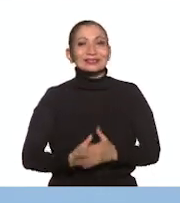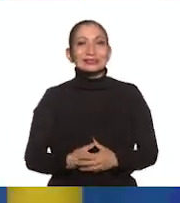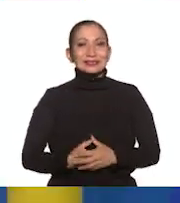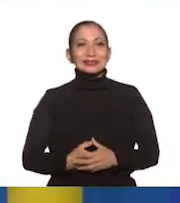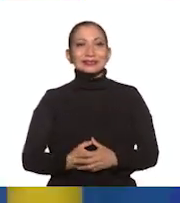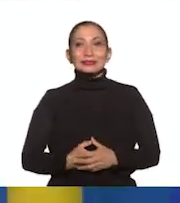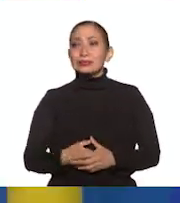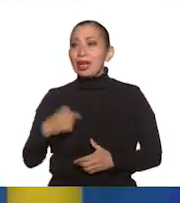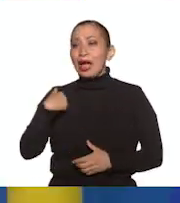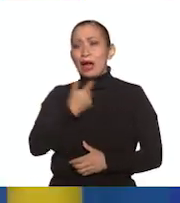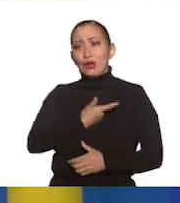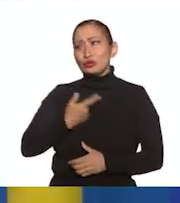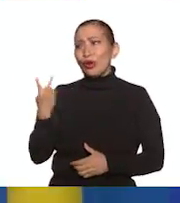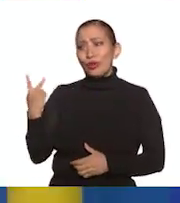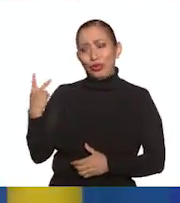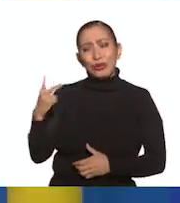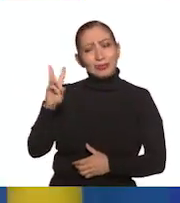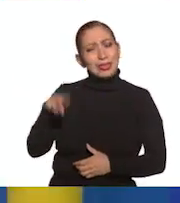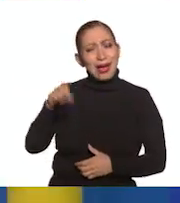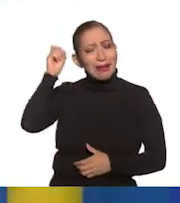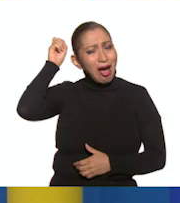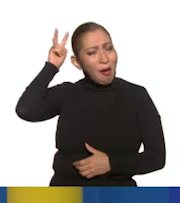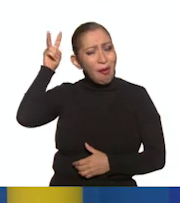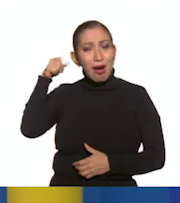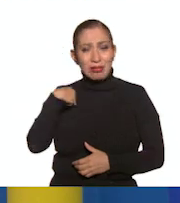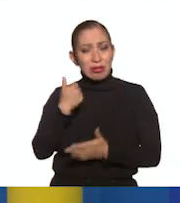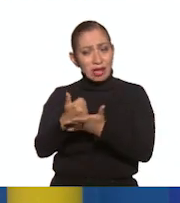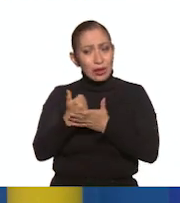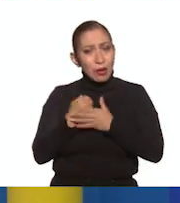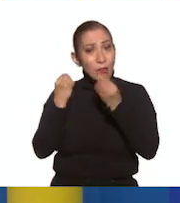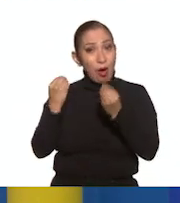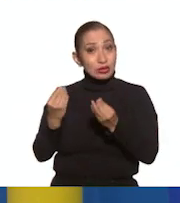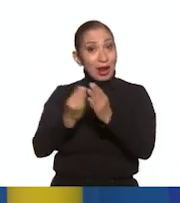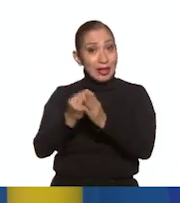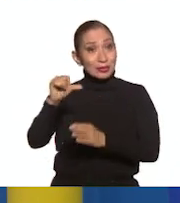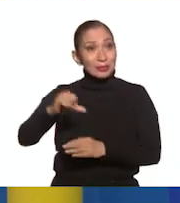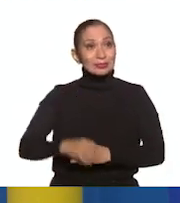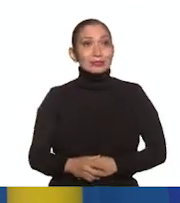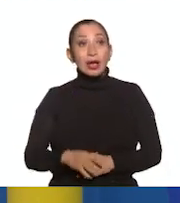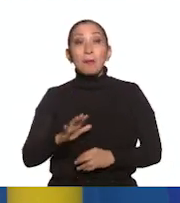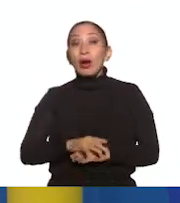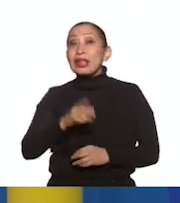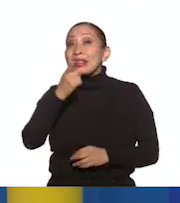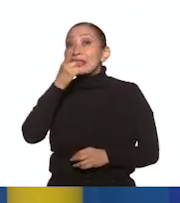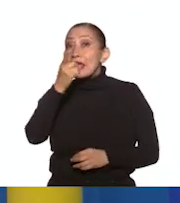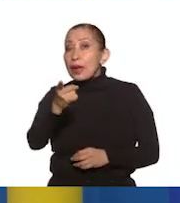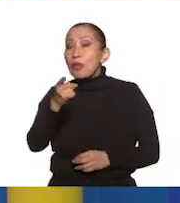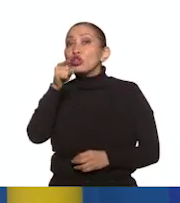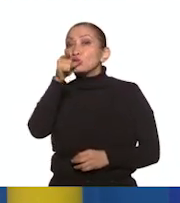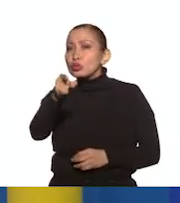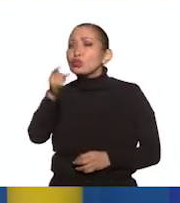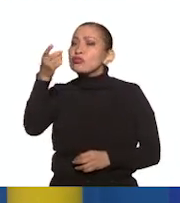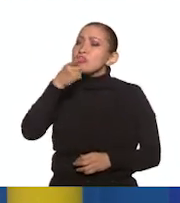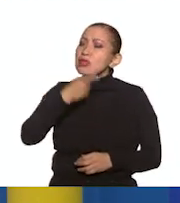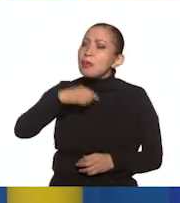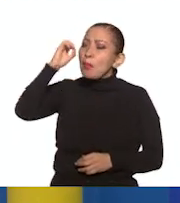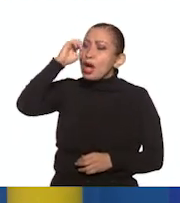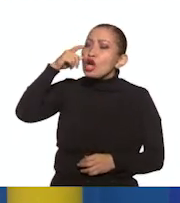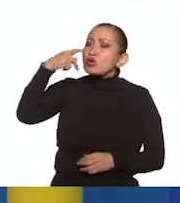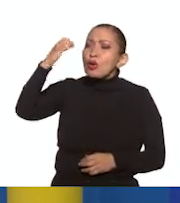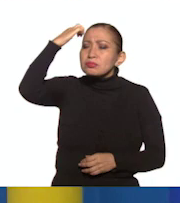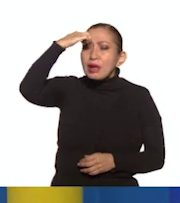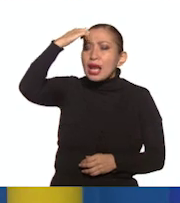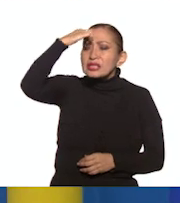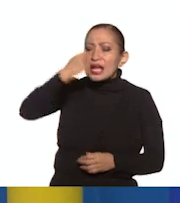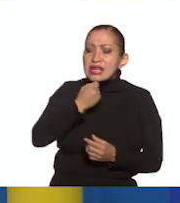El gusto es nuestro, mi querido Raulito. Nos ayudarás mucho en la clase de hoy. porque deseamos que nos des tu punto de vista en tu